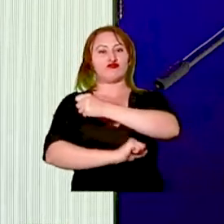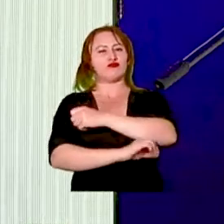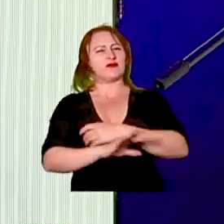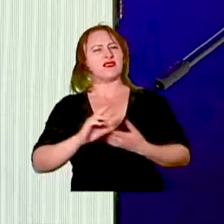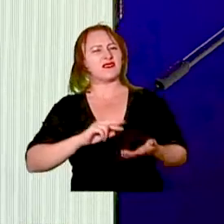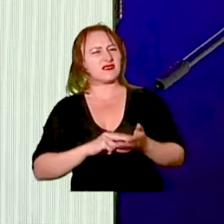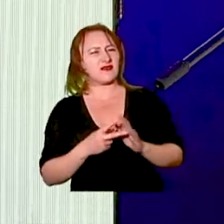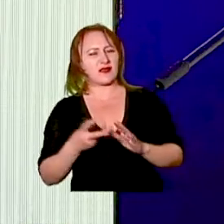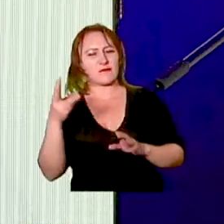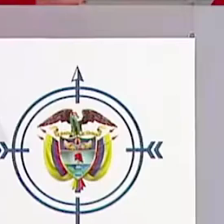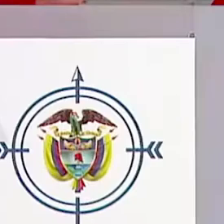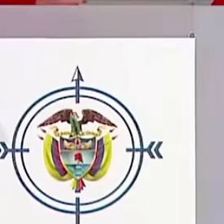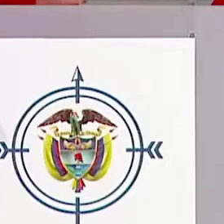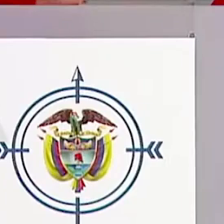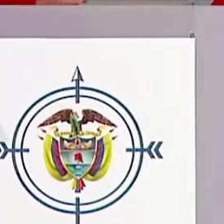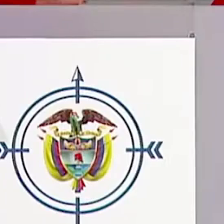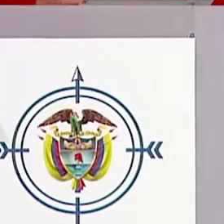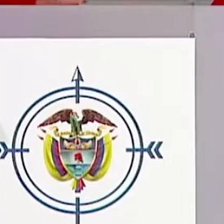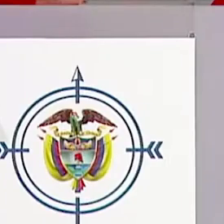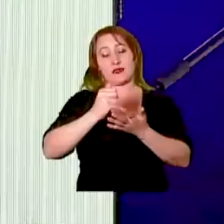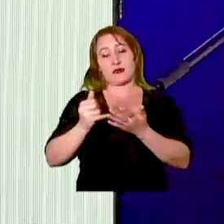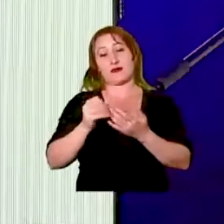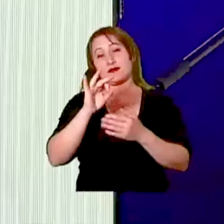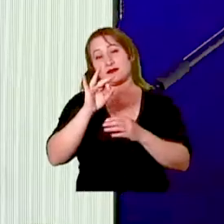hablando de tres grandes líneas